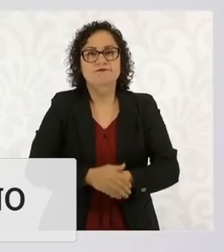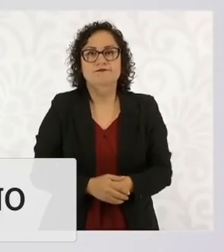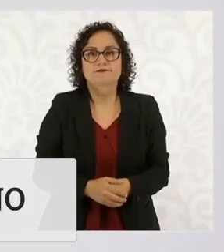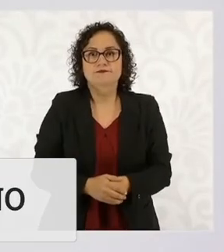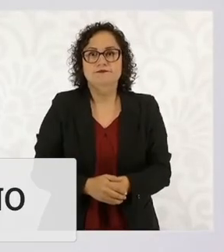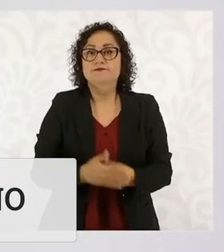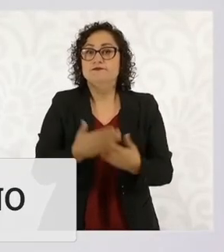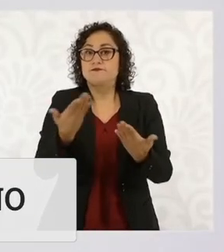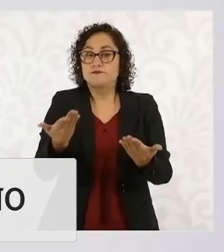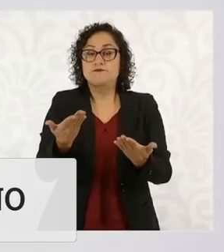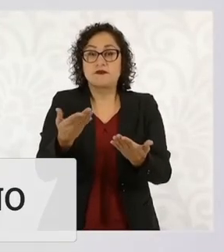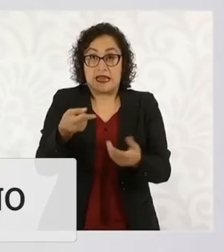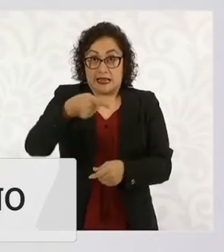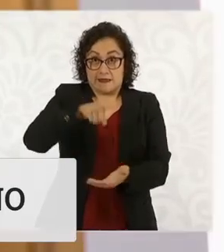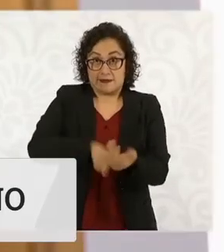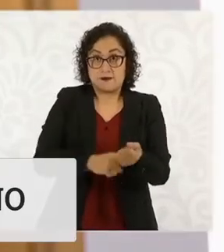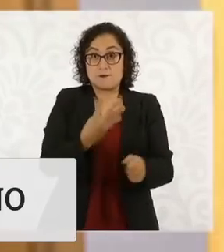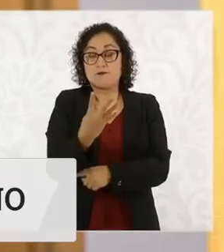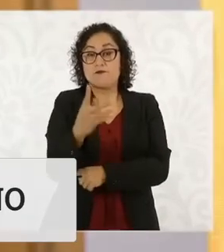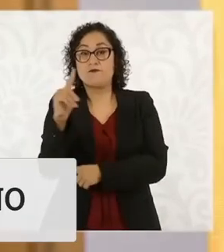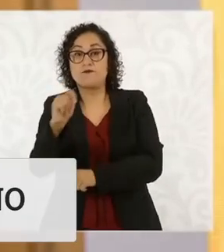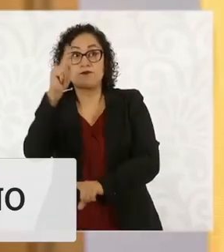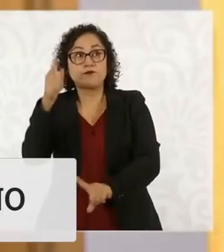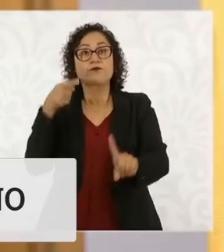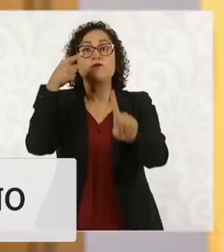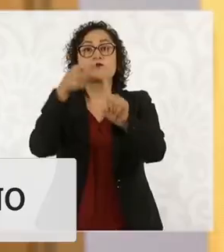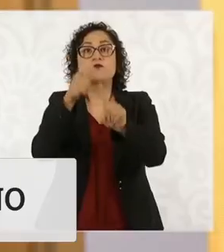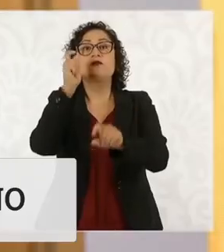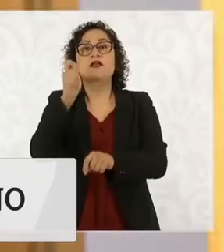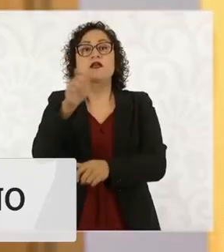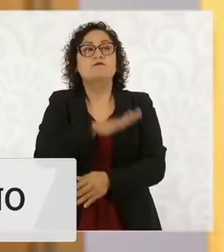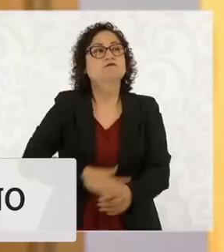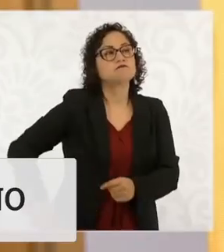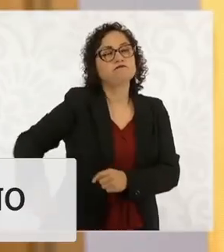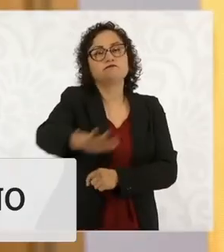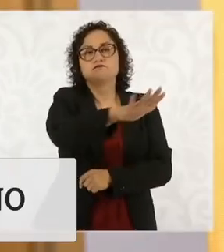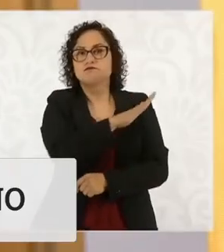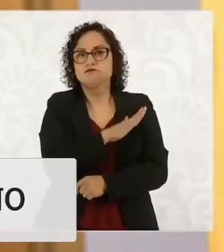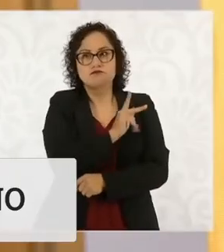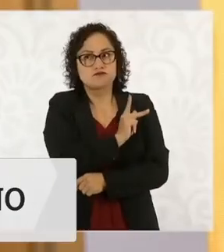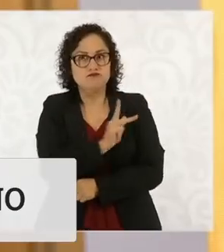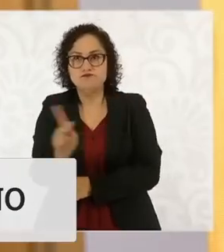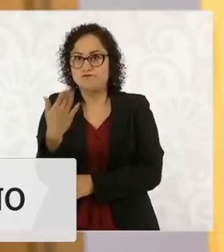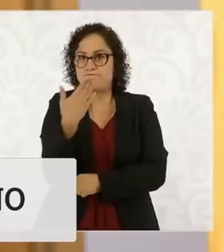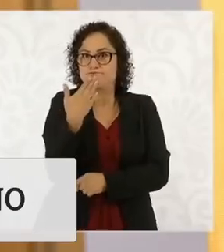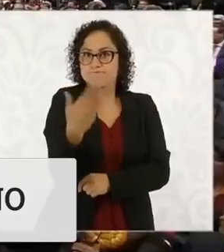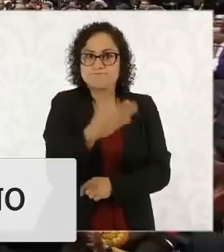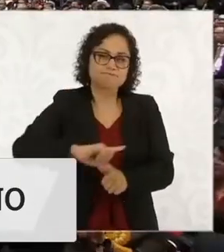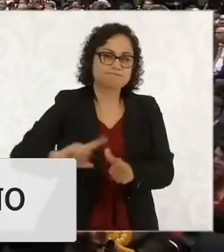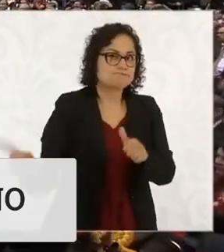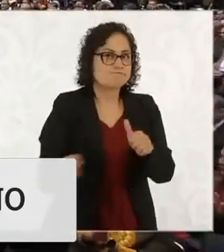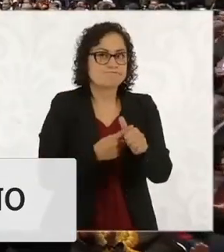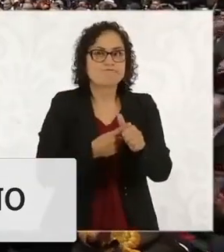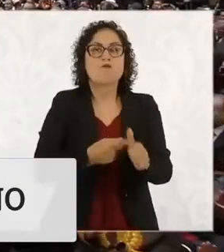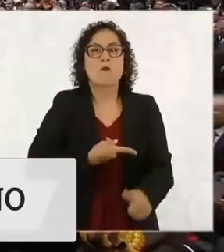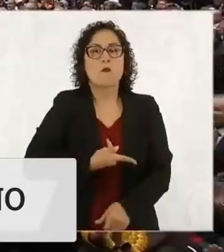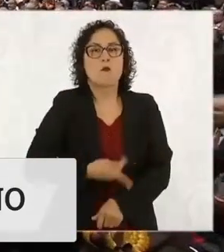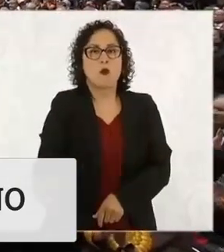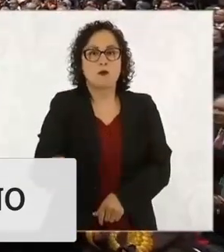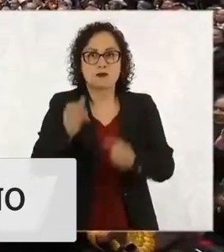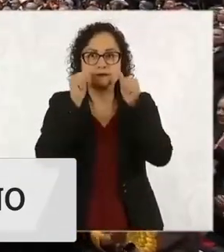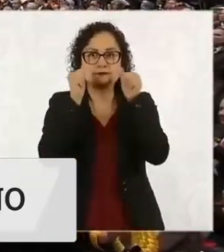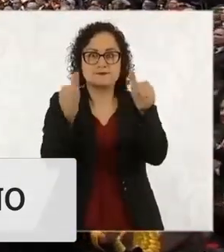que guía nuestro movimiento: por el bien de todas y todos, primero los pobres.